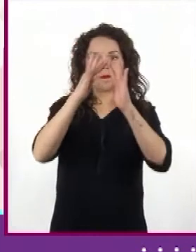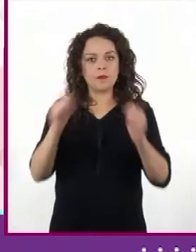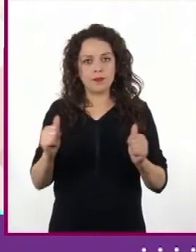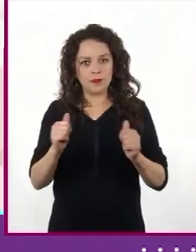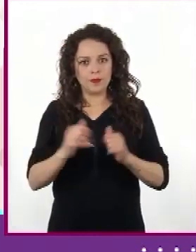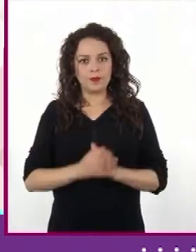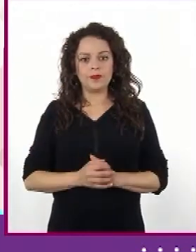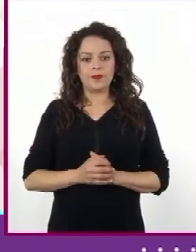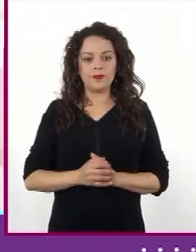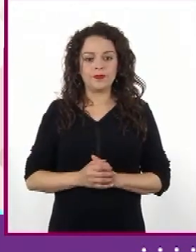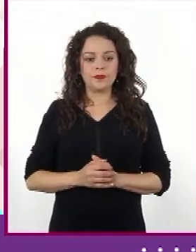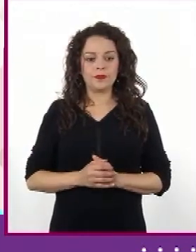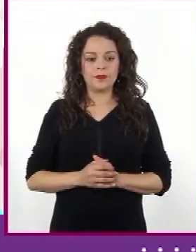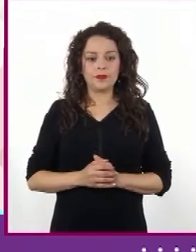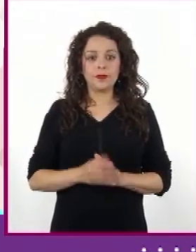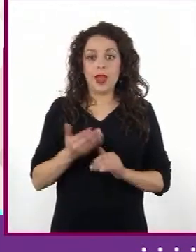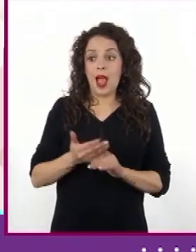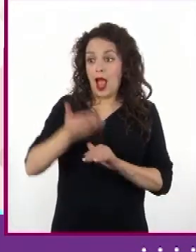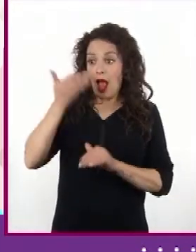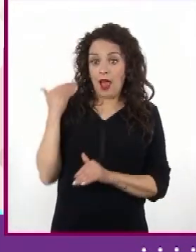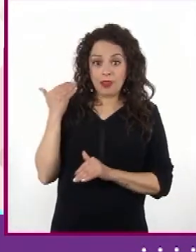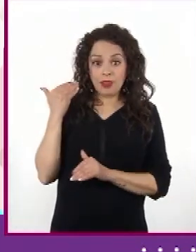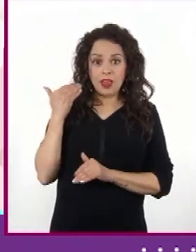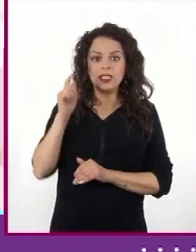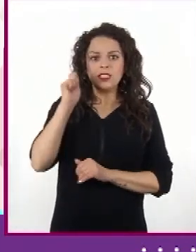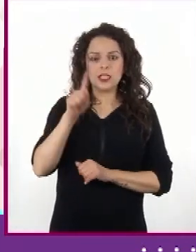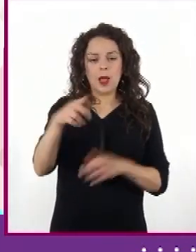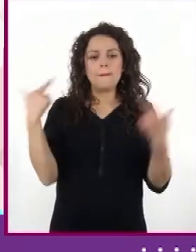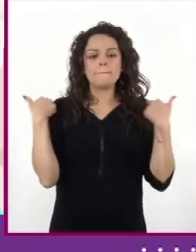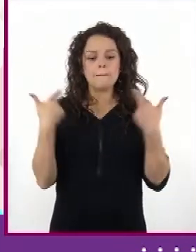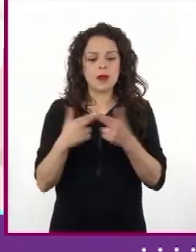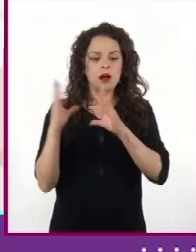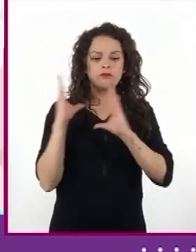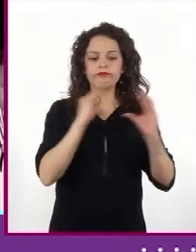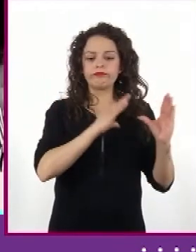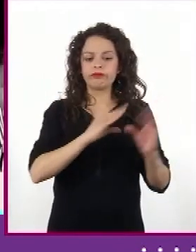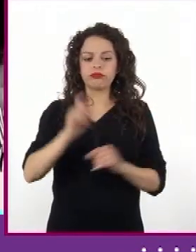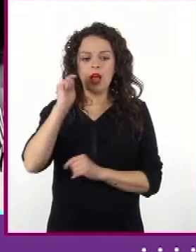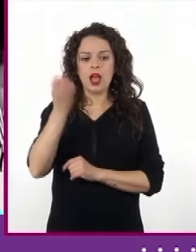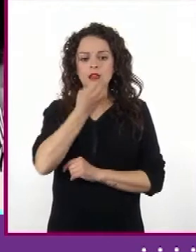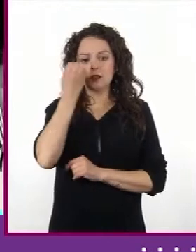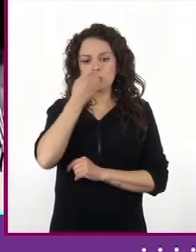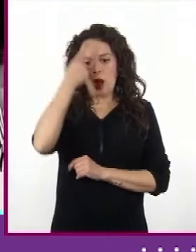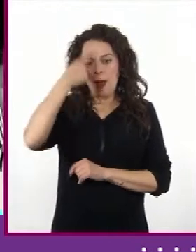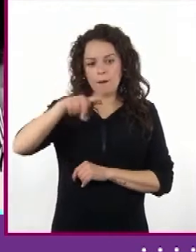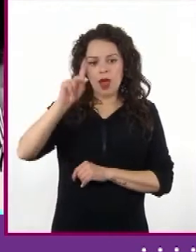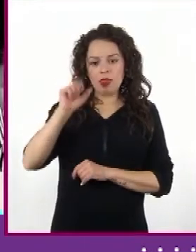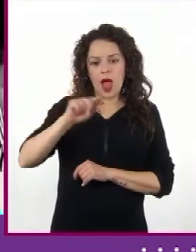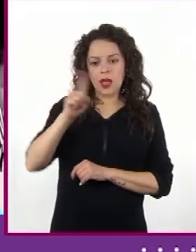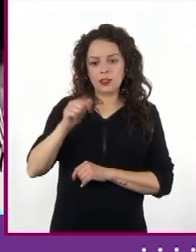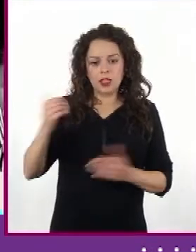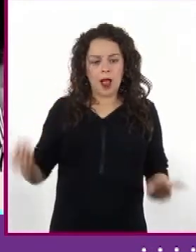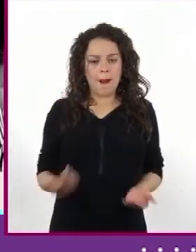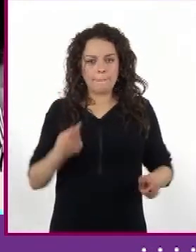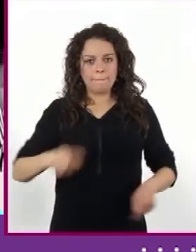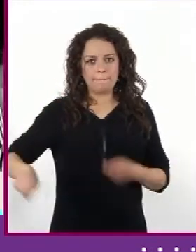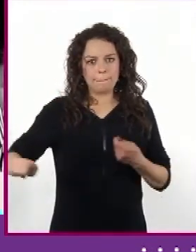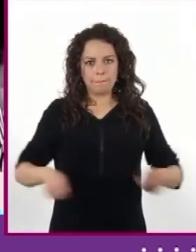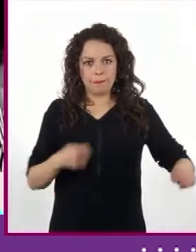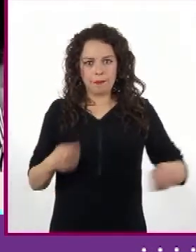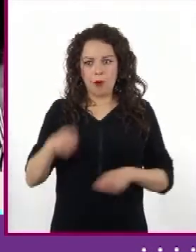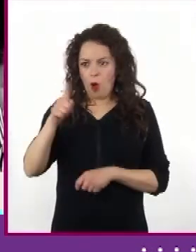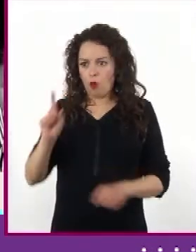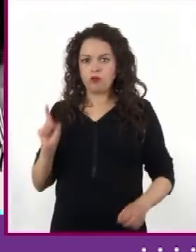reconocida, Amalia fue profesora y coreógrafa de la Academia Mexicana de la Danza. Perteneció al Ballet Moderno de